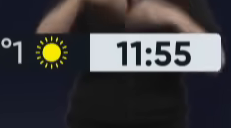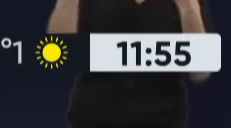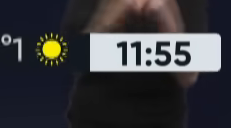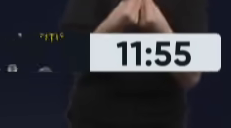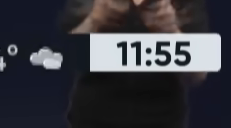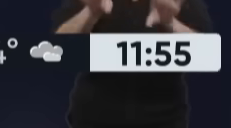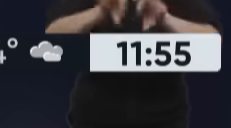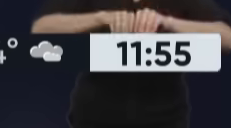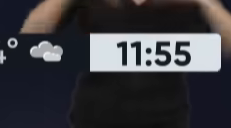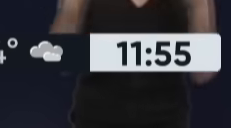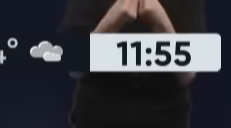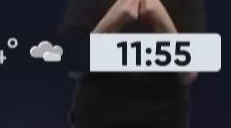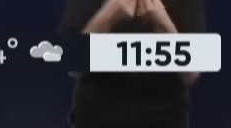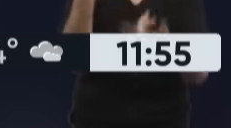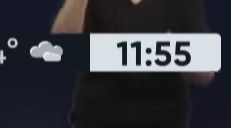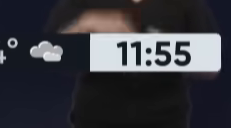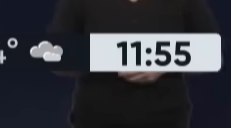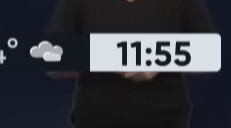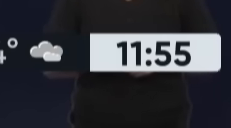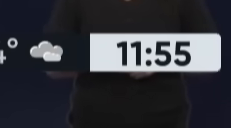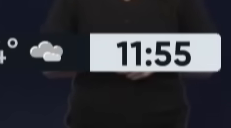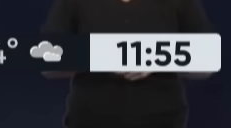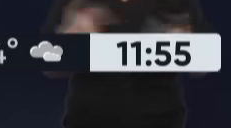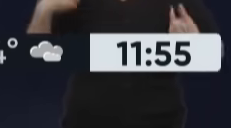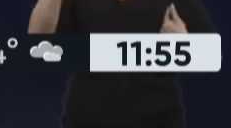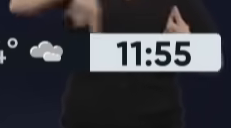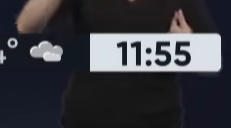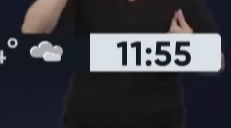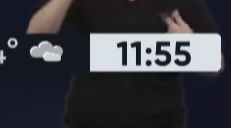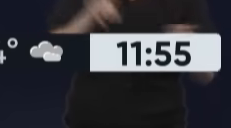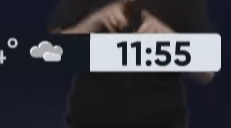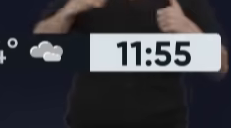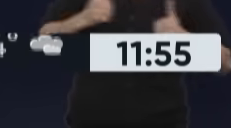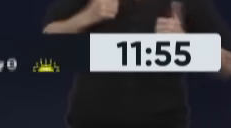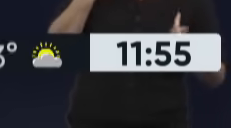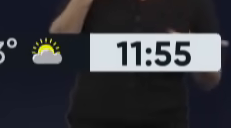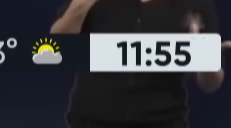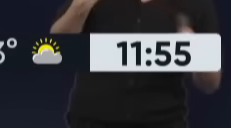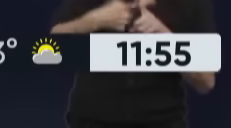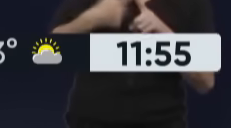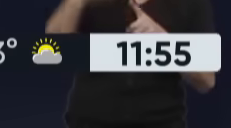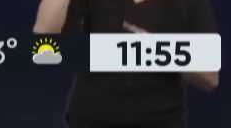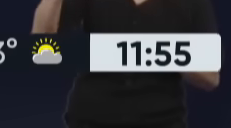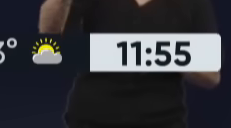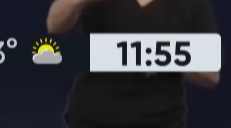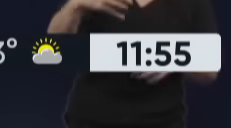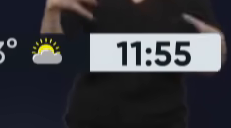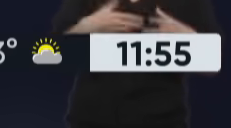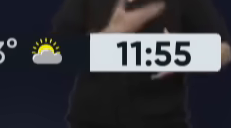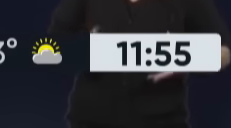ocurrió, pero que va a ocurrir en breve. De todas maneras, la expectativa nosotros ya la contamos y la expectativa es